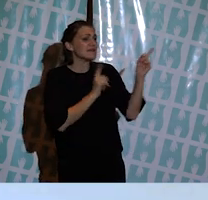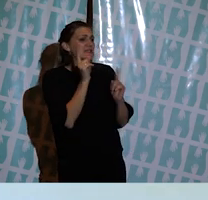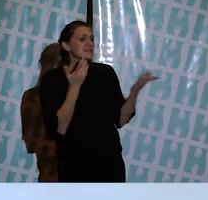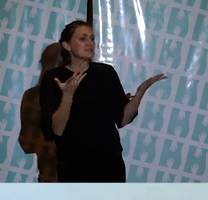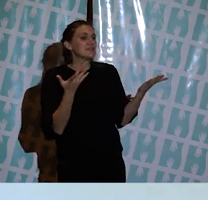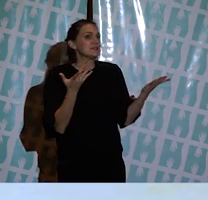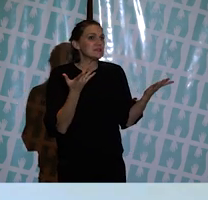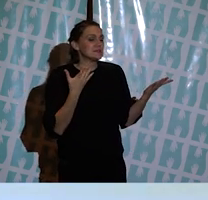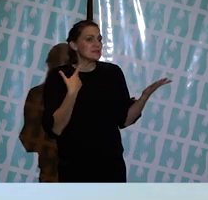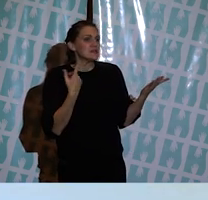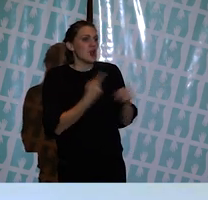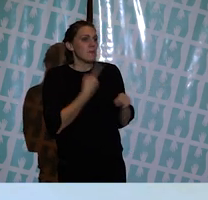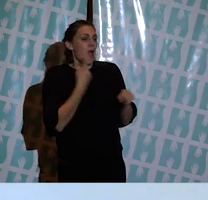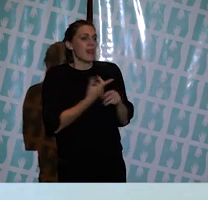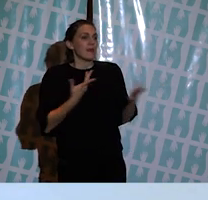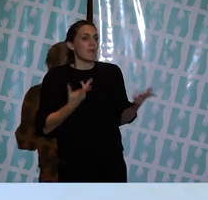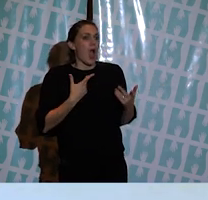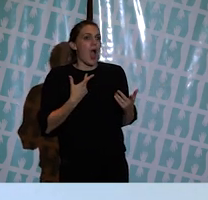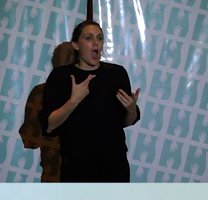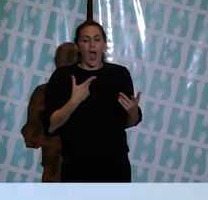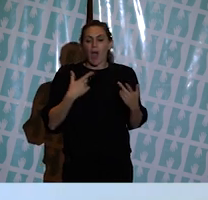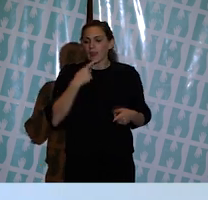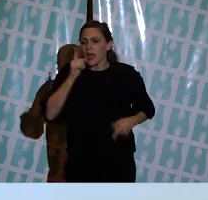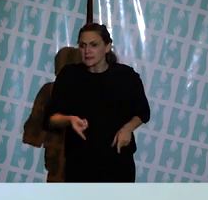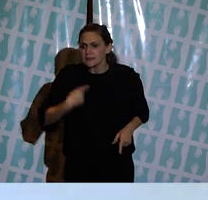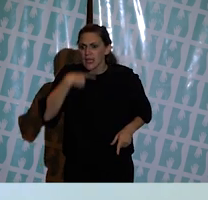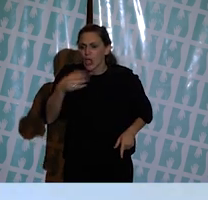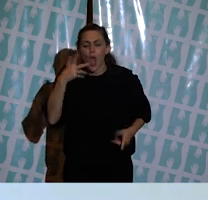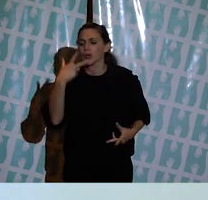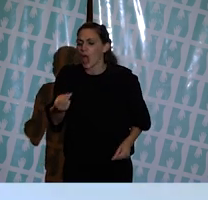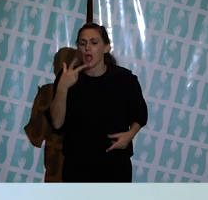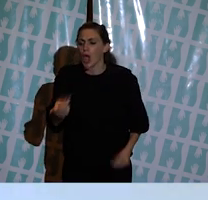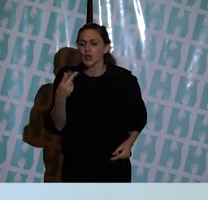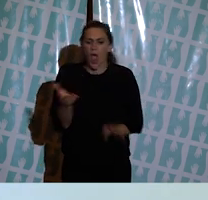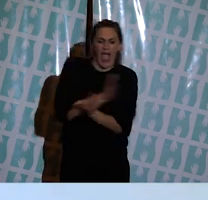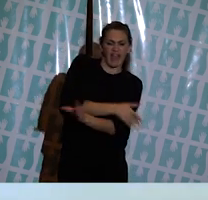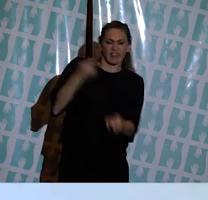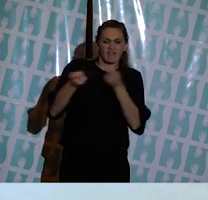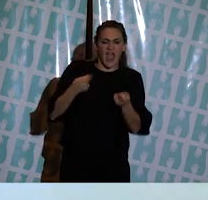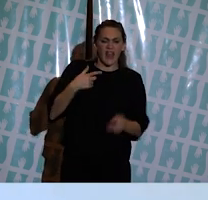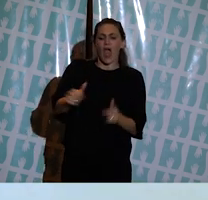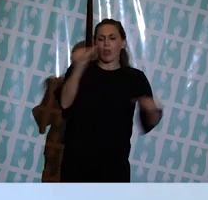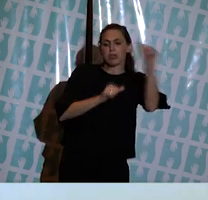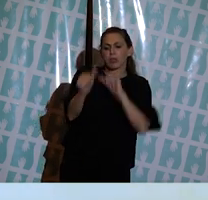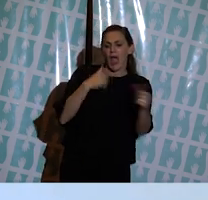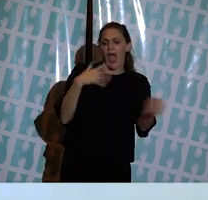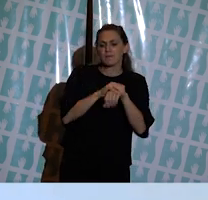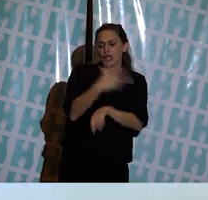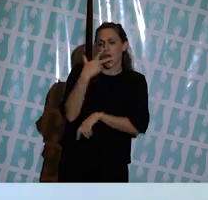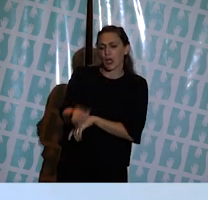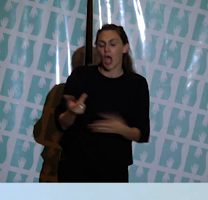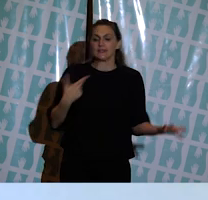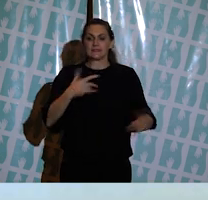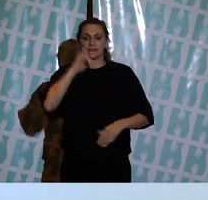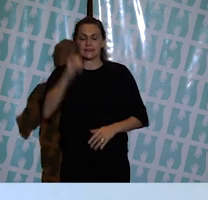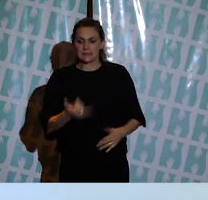decir no a las previas, y si le decís que sí, también es como que te sentís mal porque es como que